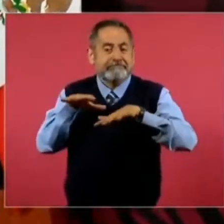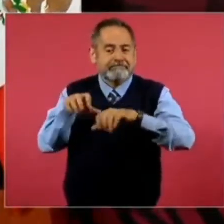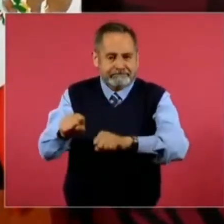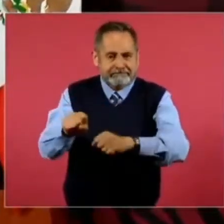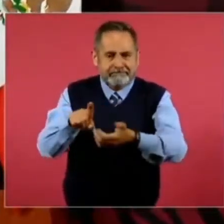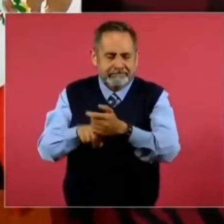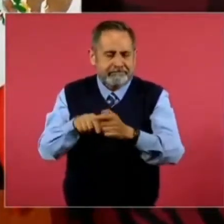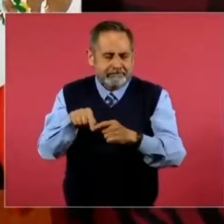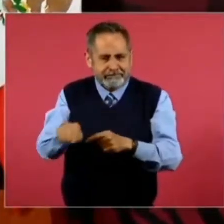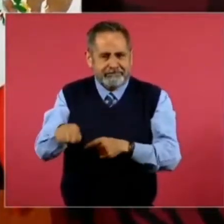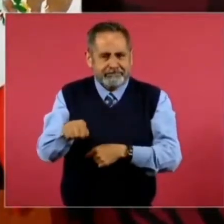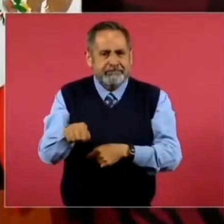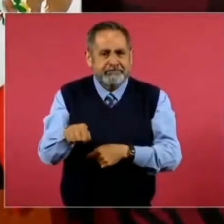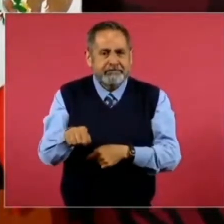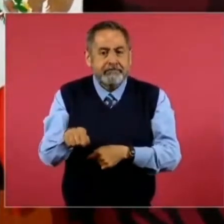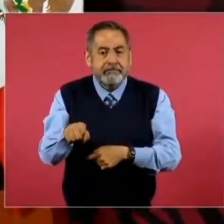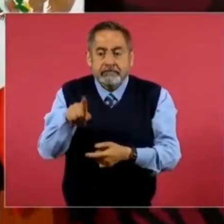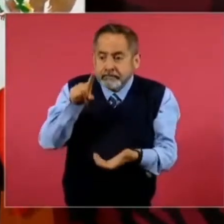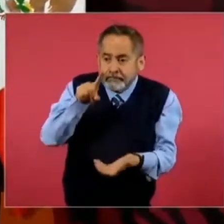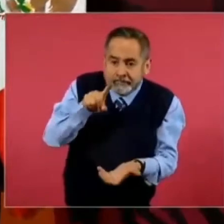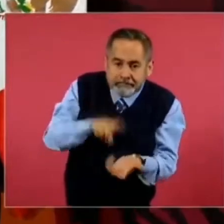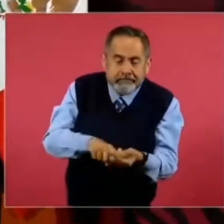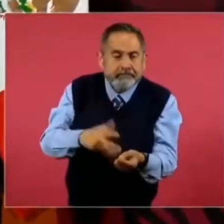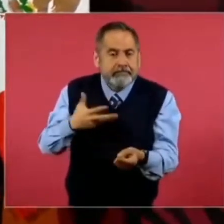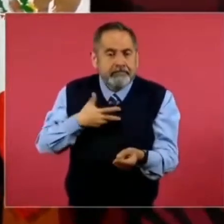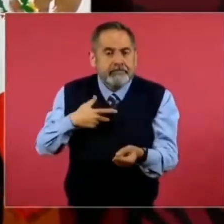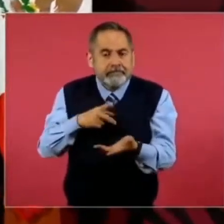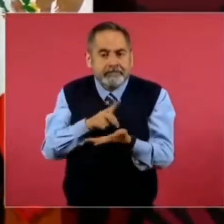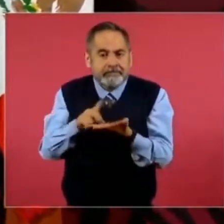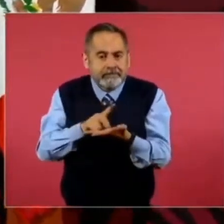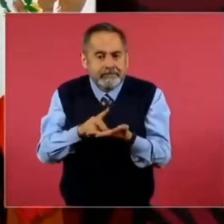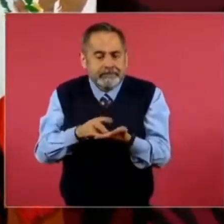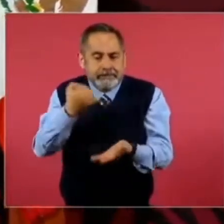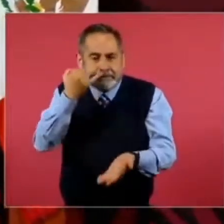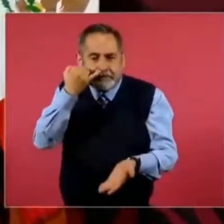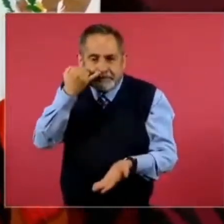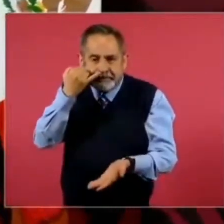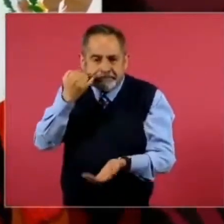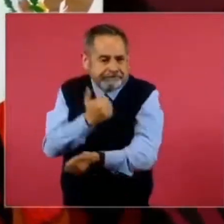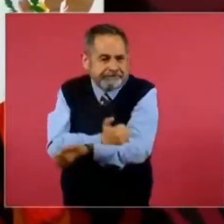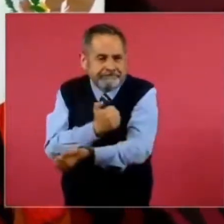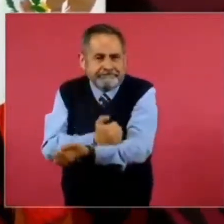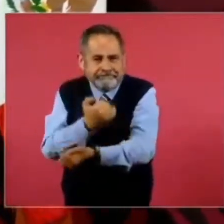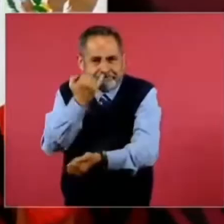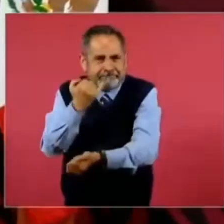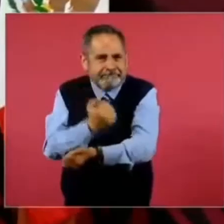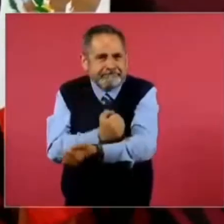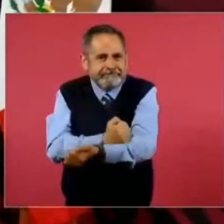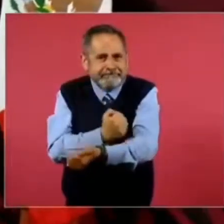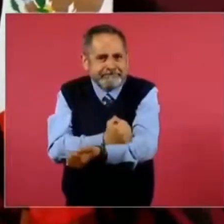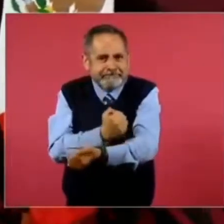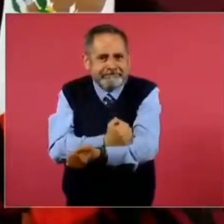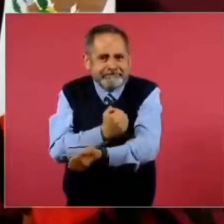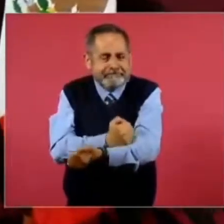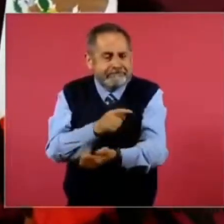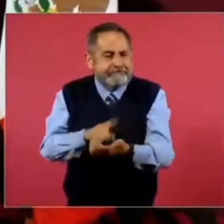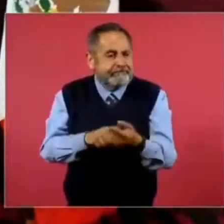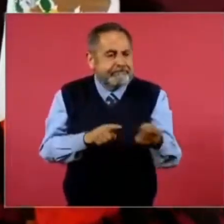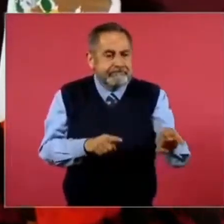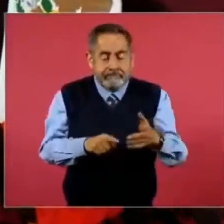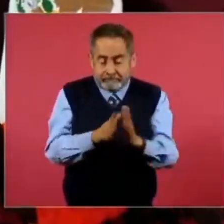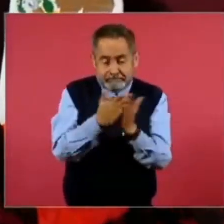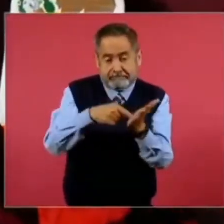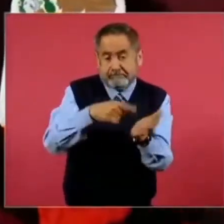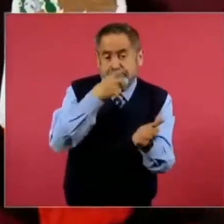en donde supuestamente iba heroína, que costaba, ahí está en el libro de la